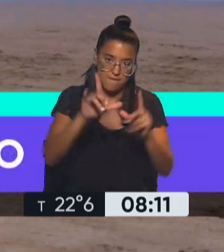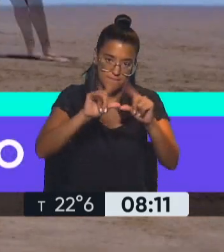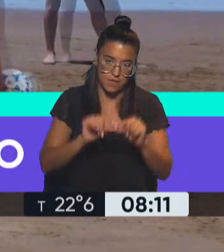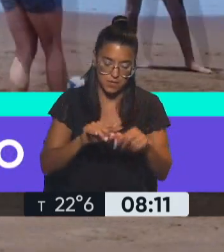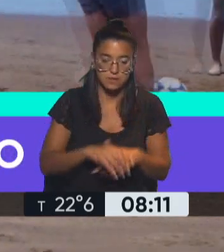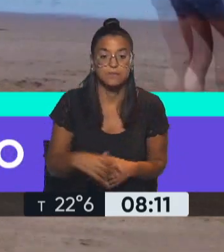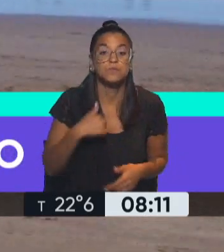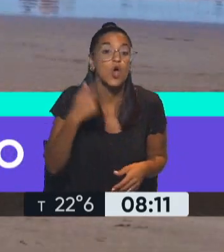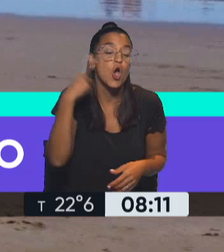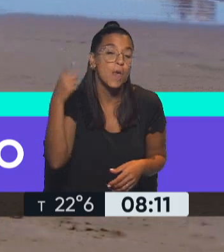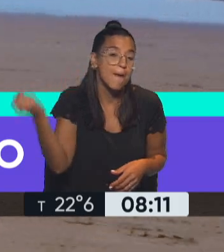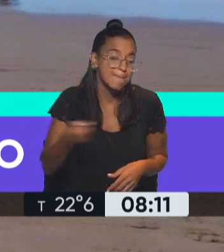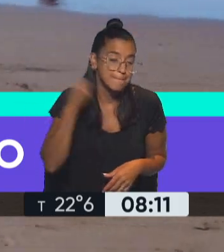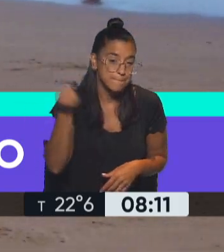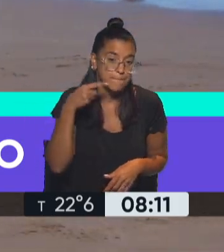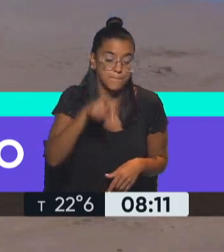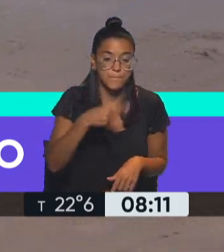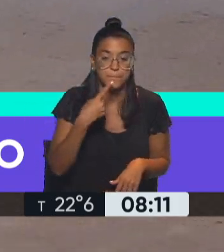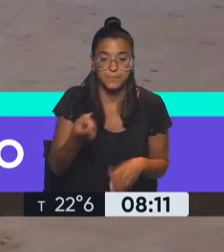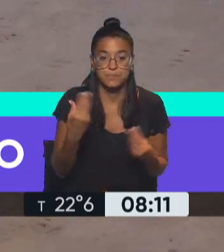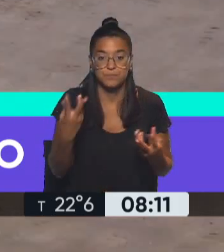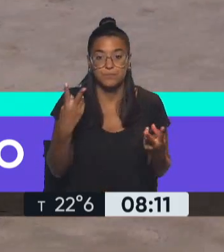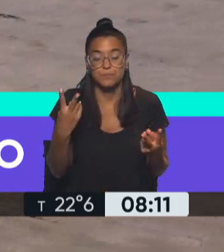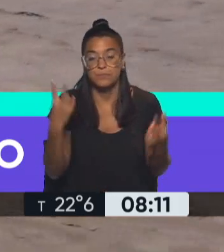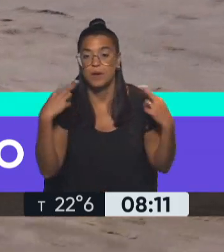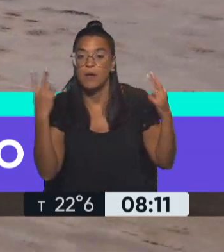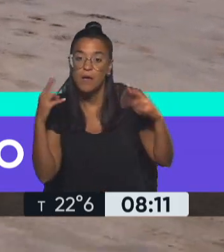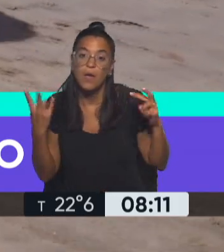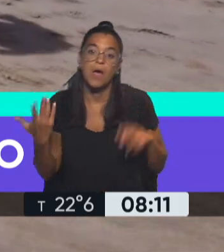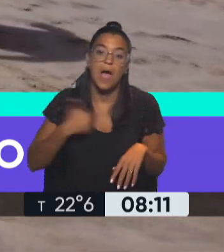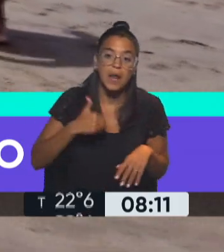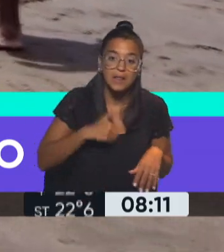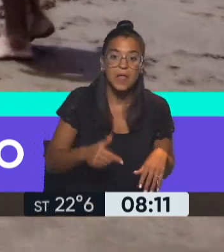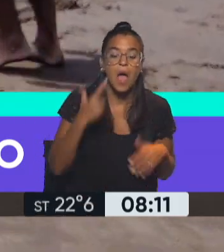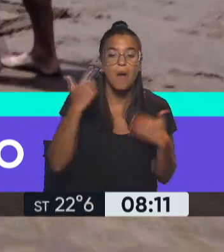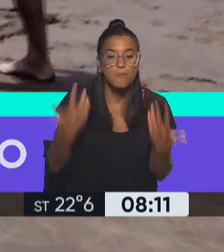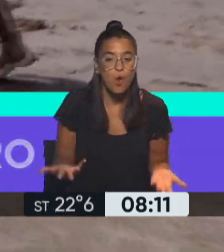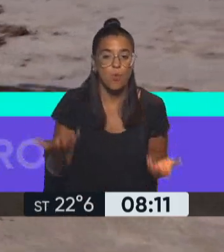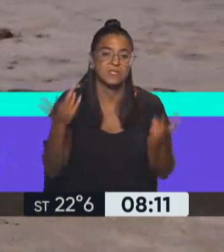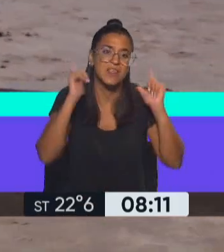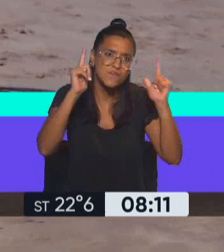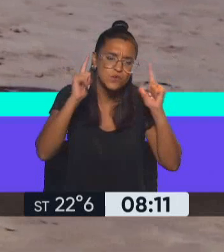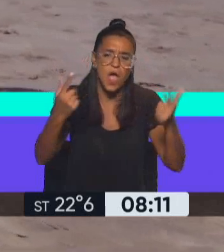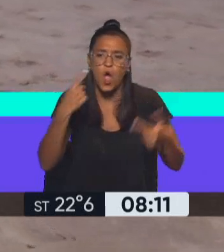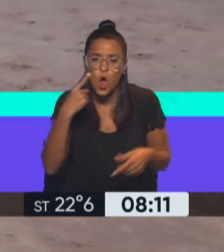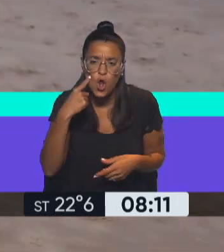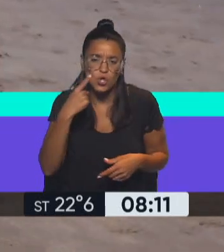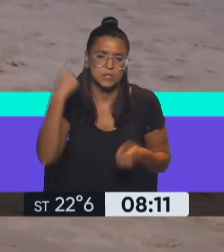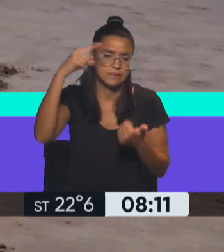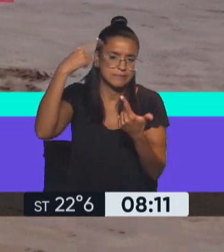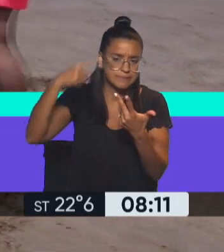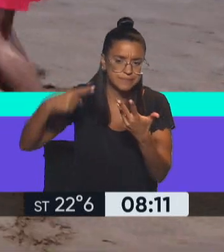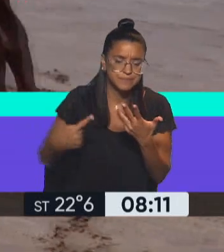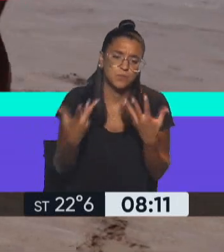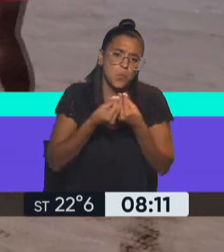creo que es muy importante esto que se está dando de recorrer la argentina de realmente aprovechar a disfrutar y conocer todos los espacios que tenemos para ofrecer